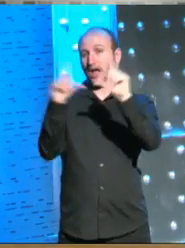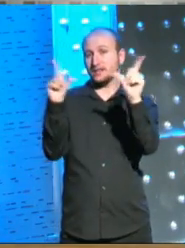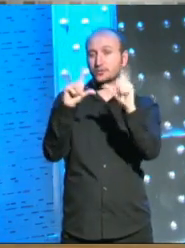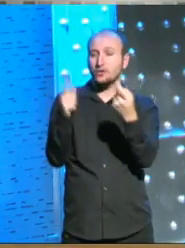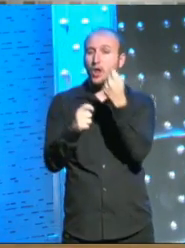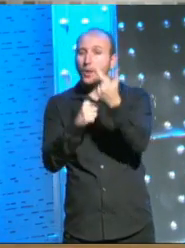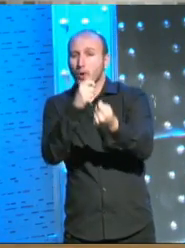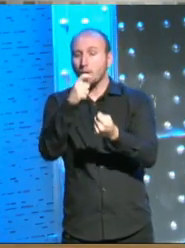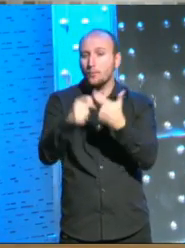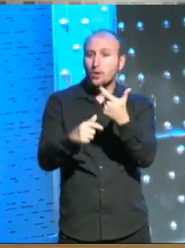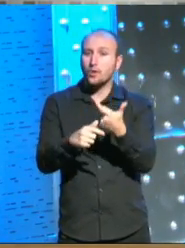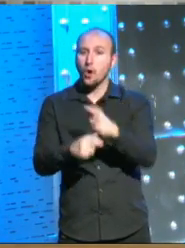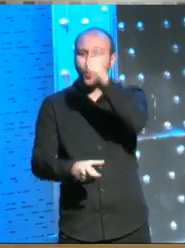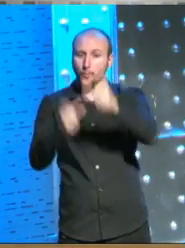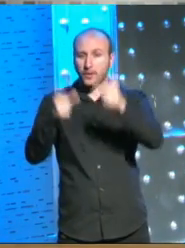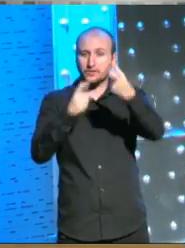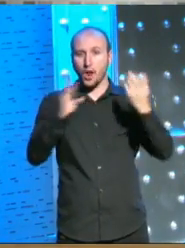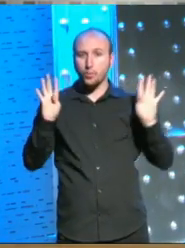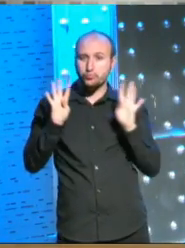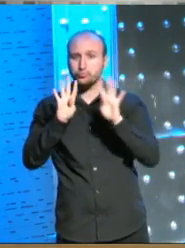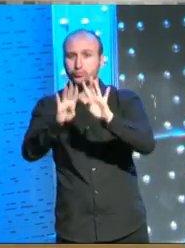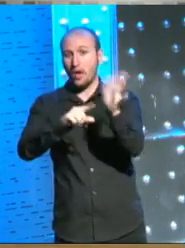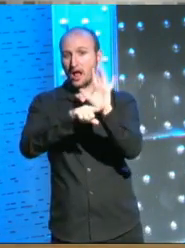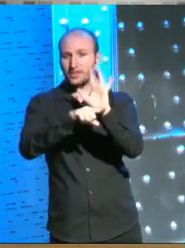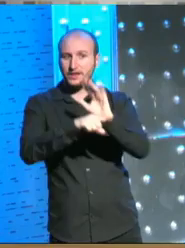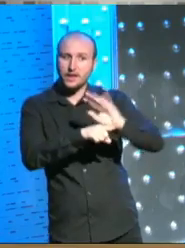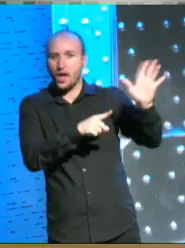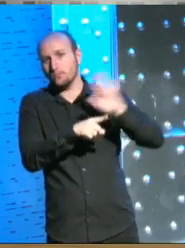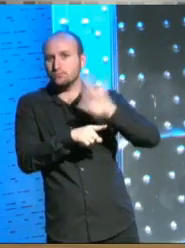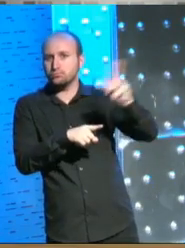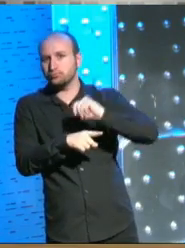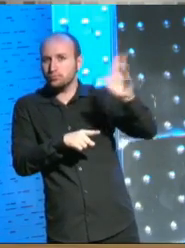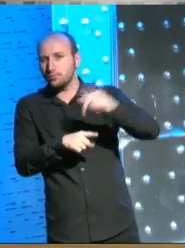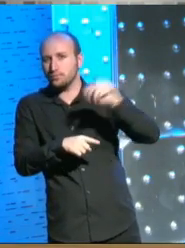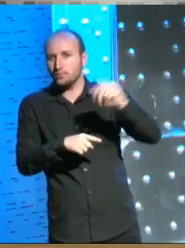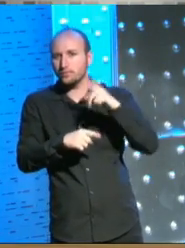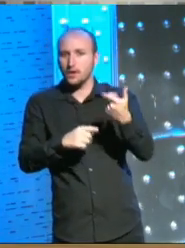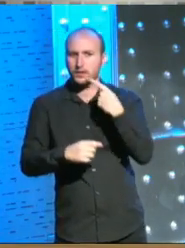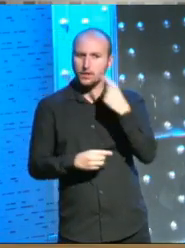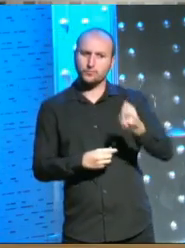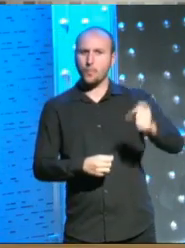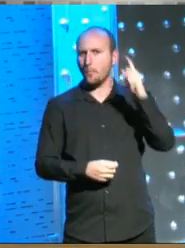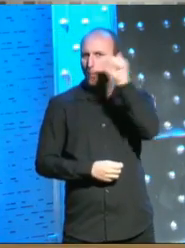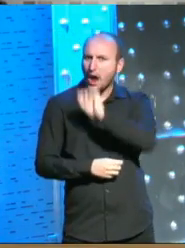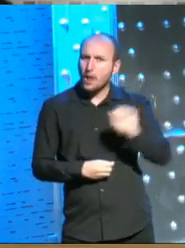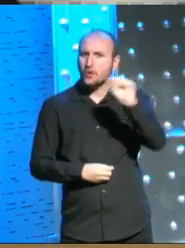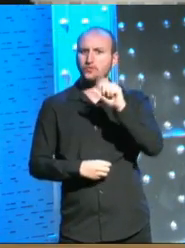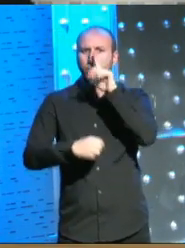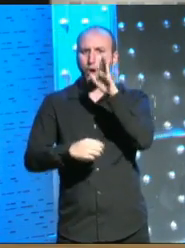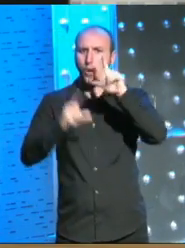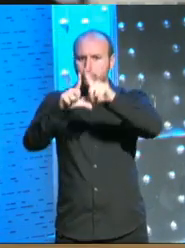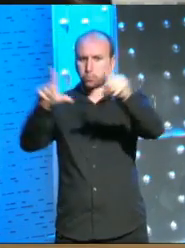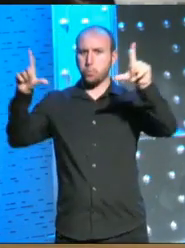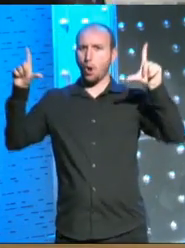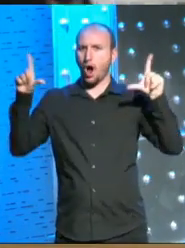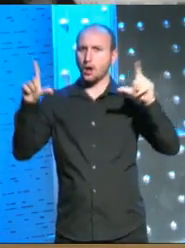mordiendo espectadores al cine, le está robando público. Pues bueno, el cine Hollywood dice, hay cine muy espectacular, pantalla muy grande,